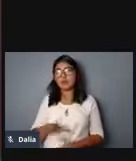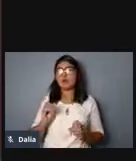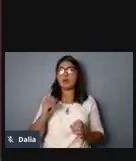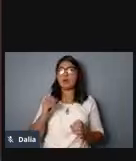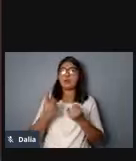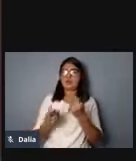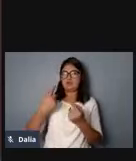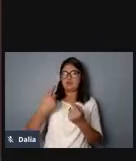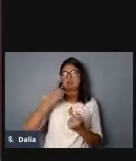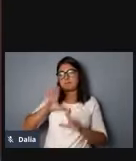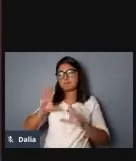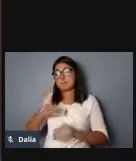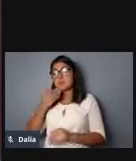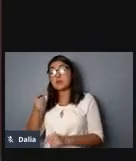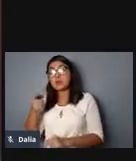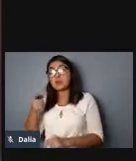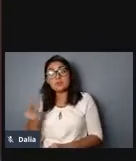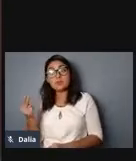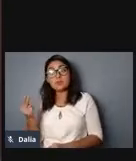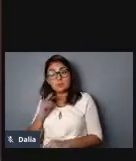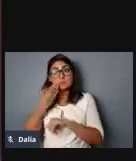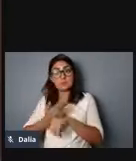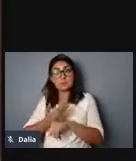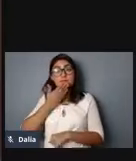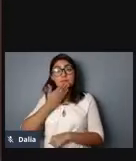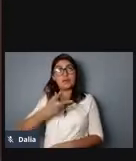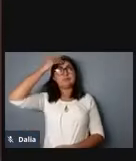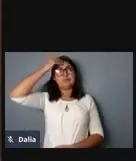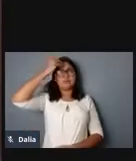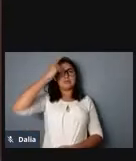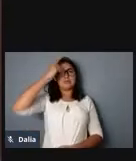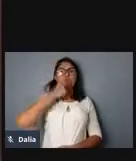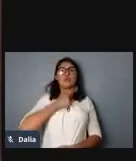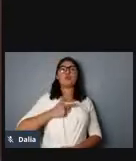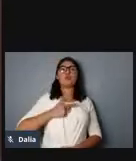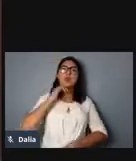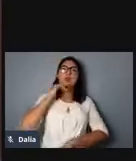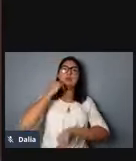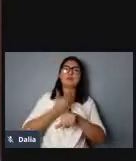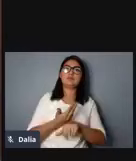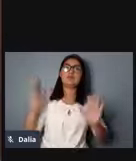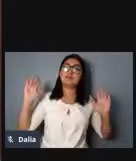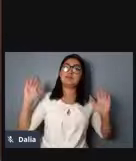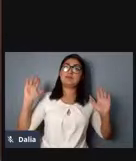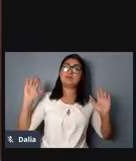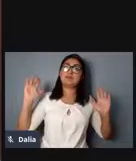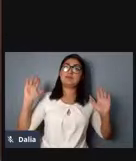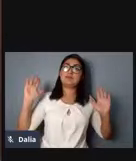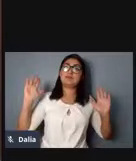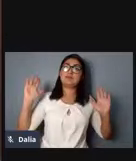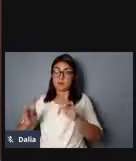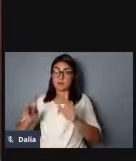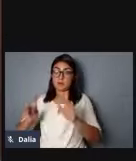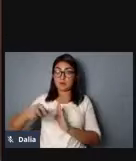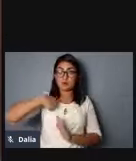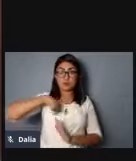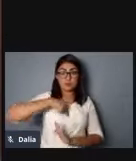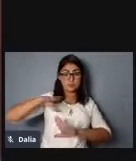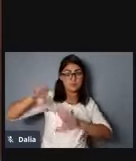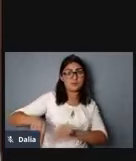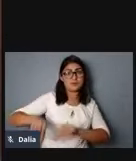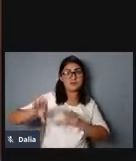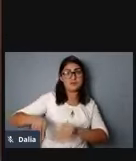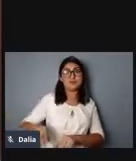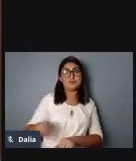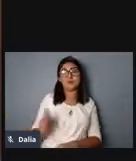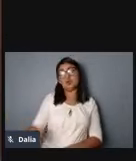y si es así, es una maravilla, porque justo identificar que no lo estén haciendo porque es obligación,